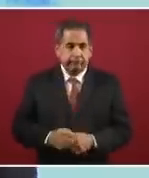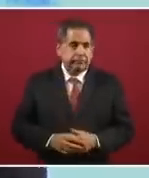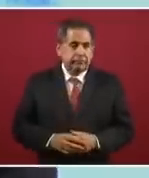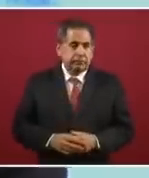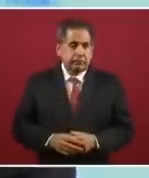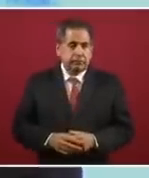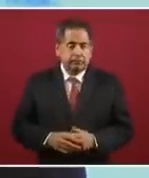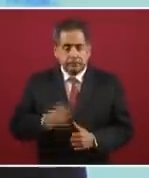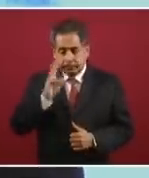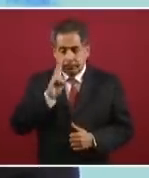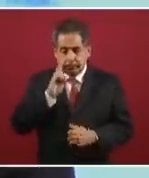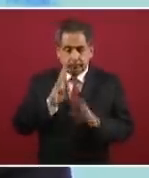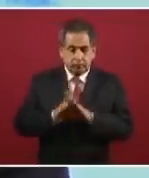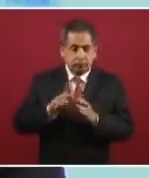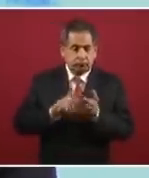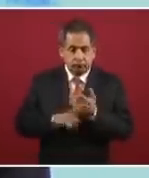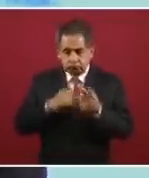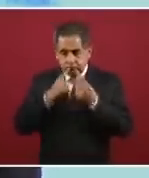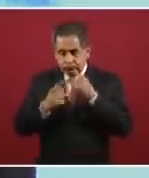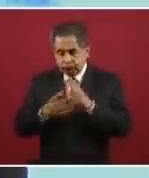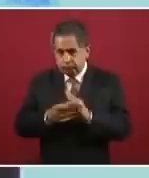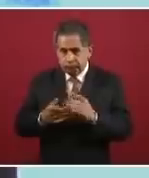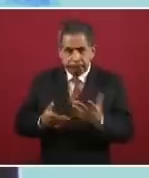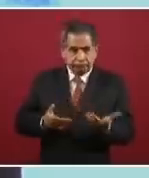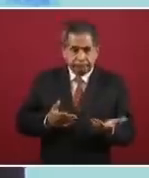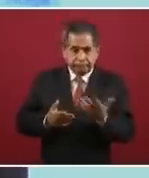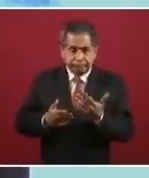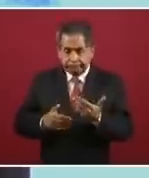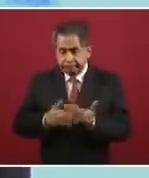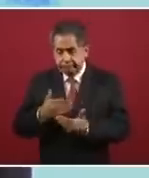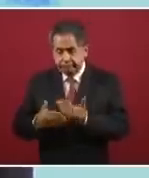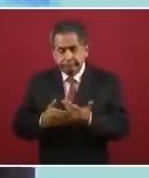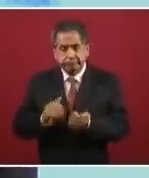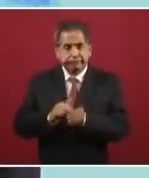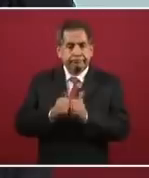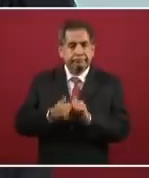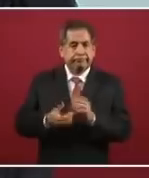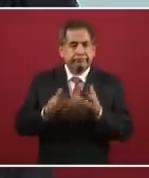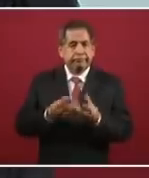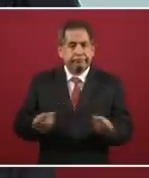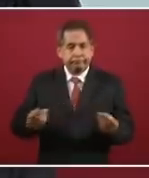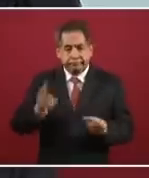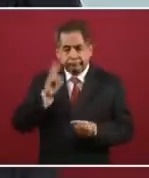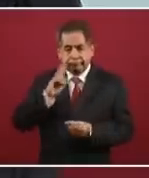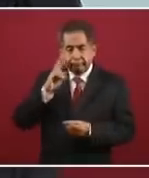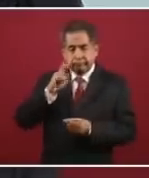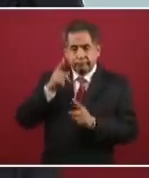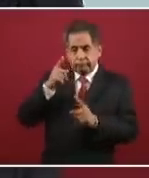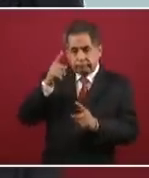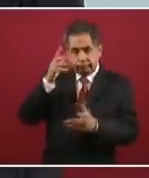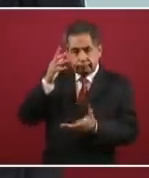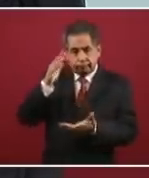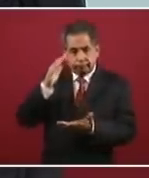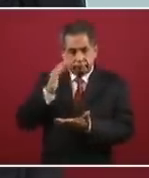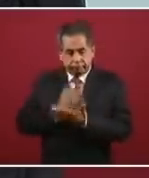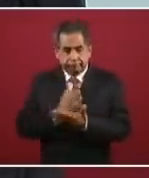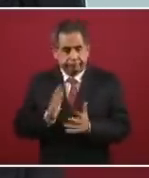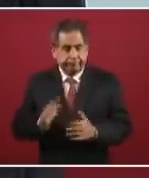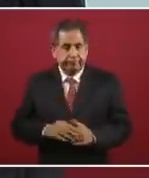para que tengamos una referencia de cómo esto se va reduciendo y podamos alcanzar la meta de congelar ese tráfico de